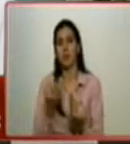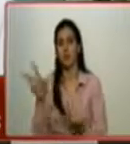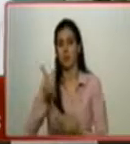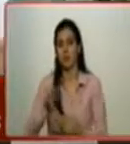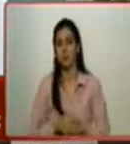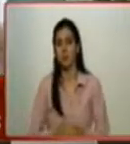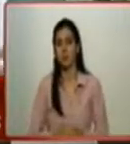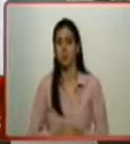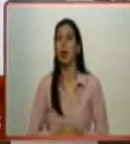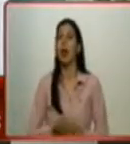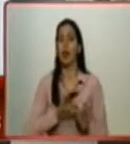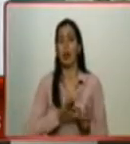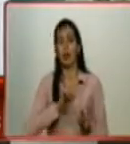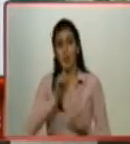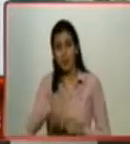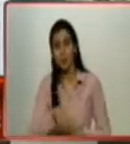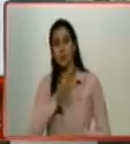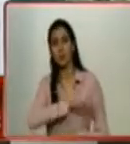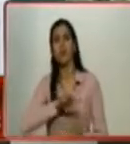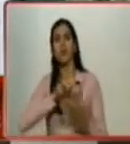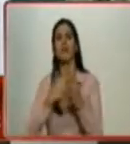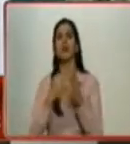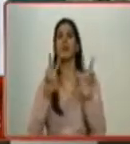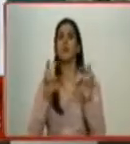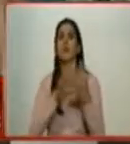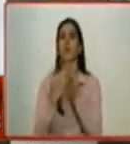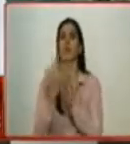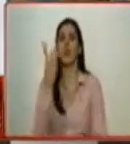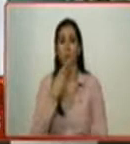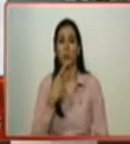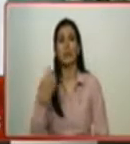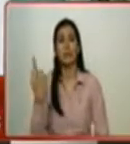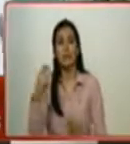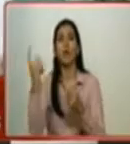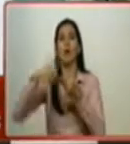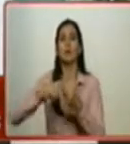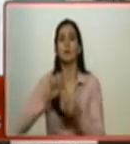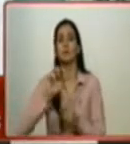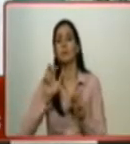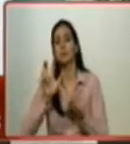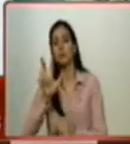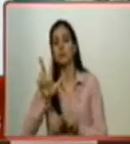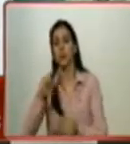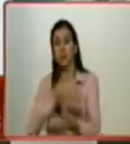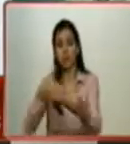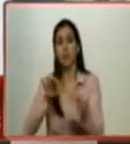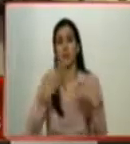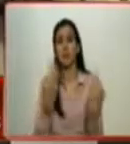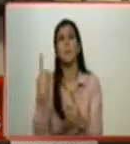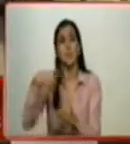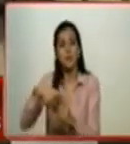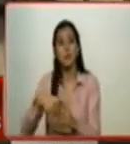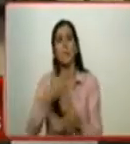venezolanos. Entre tanto, la gran misión Barrio Nuevo, Barrio Tricolor aspira a incorporar 3 millones de familias para mejorar su hábitat y su